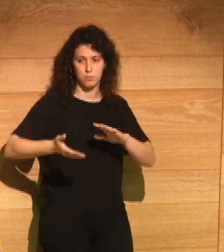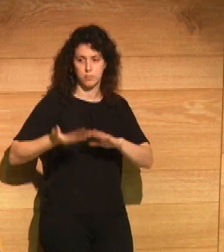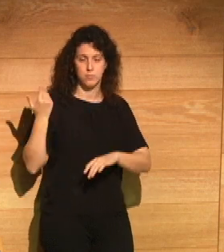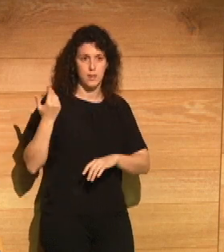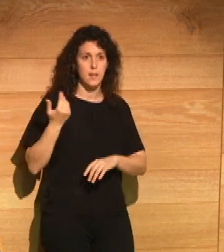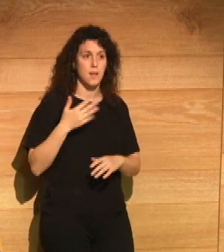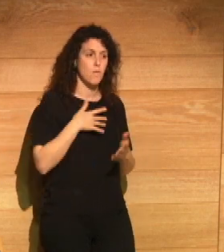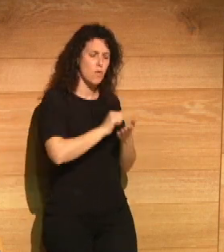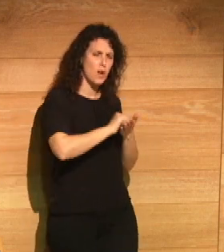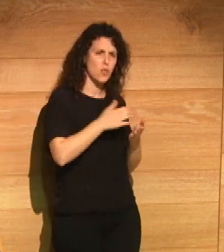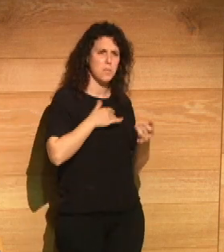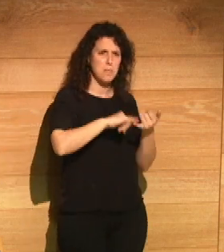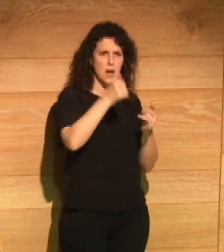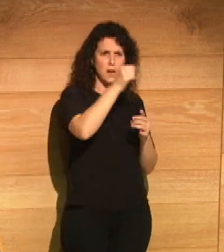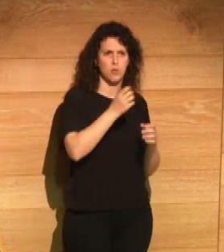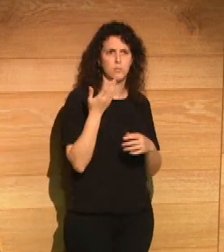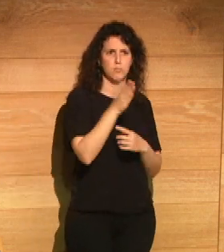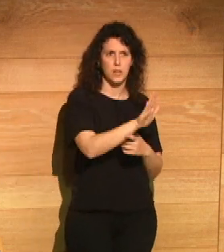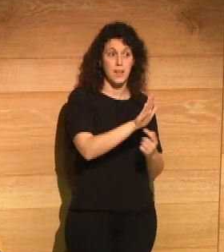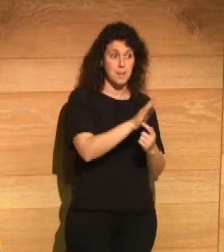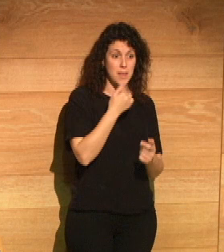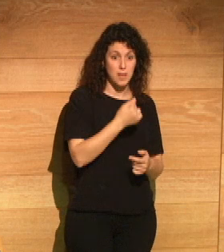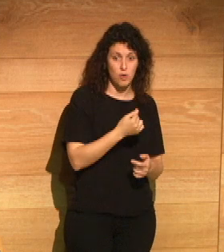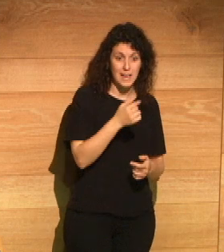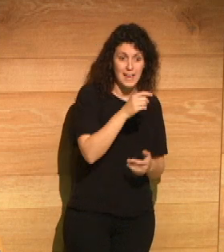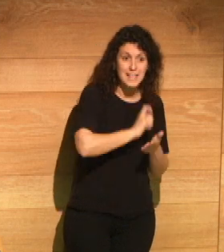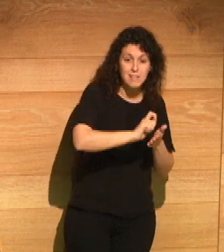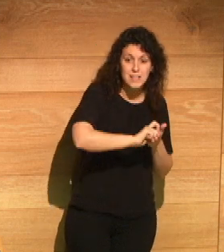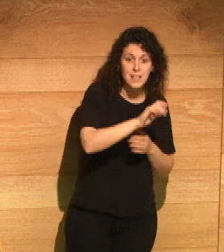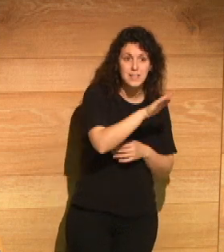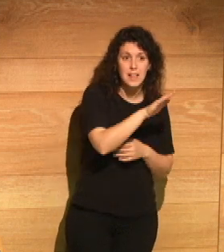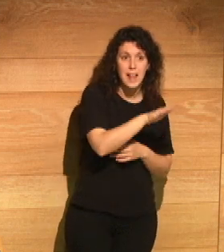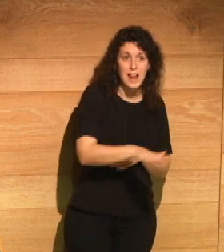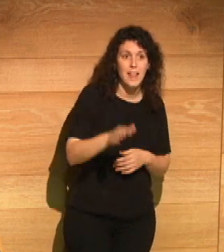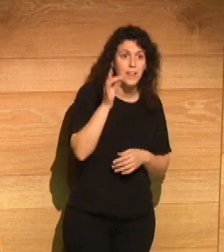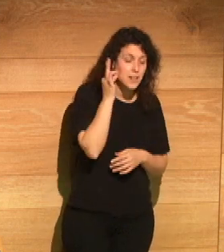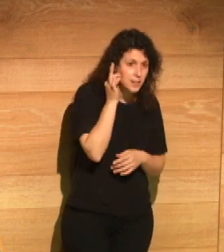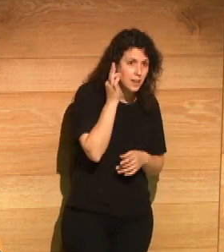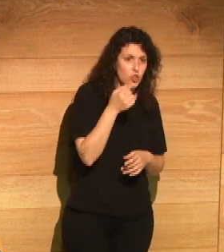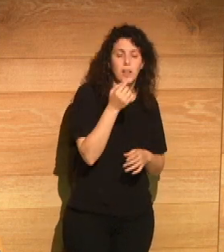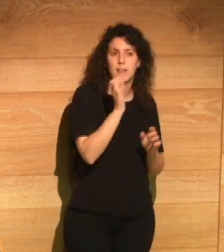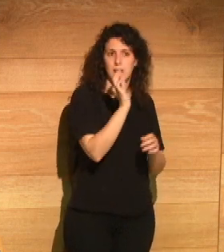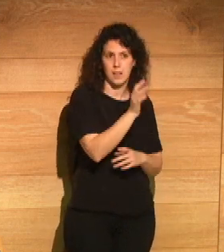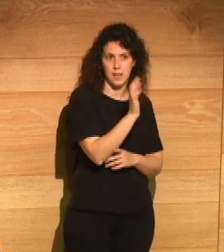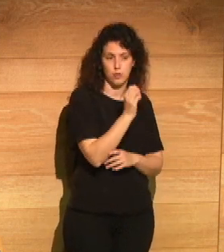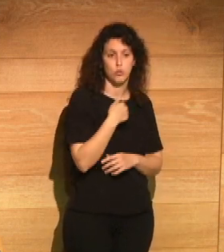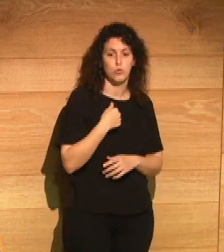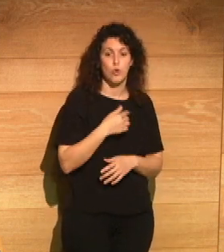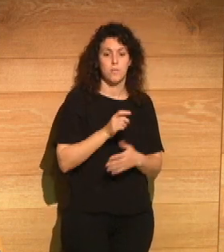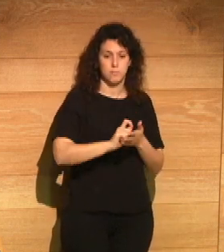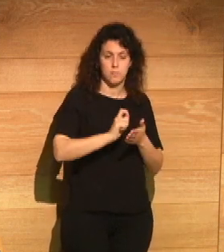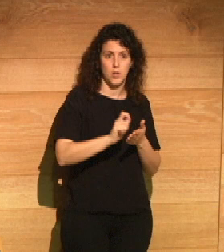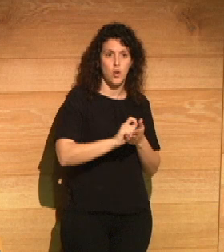esposo, me dijo, escribiste la novela de la niña. Y yo ahí me di cuenta que era cierto, que había escrito la novela de una